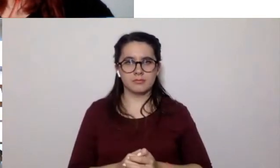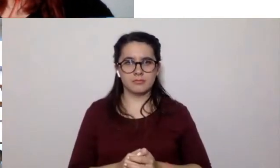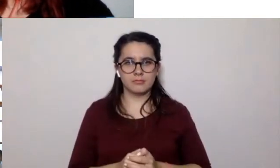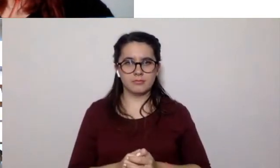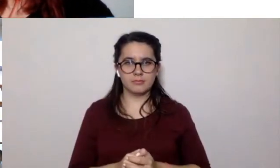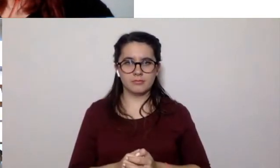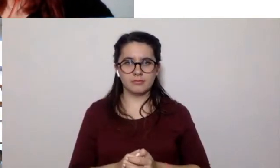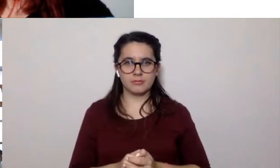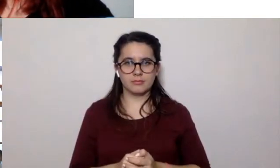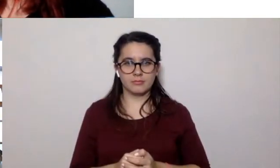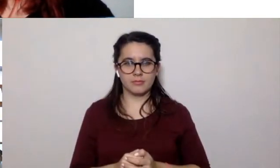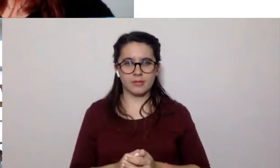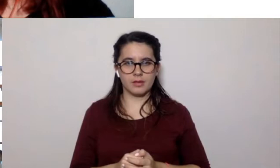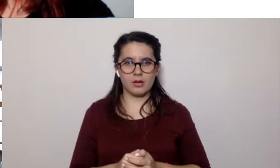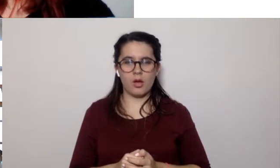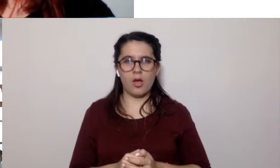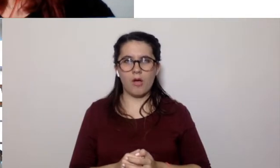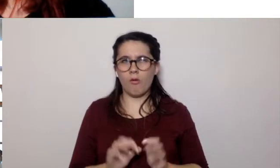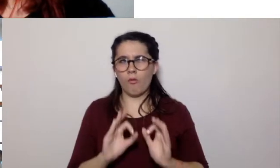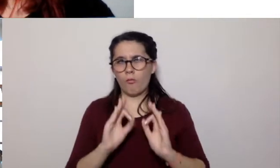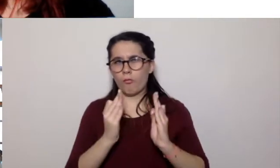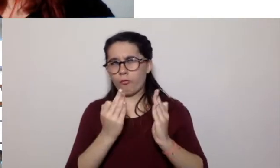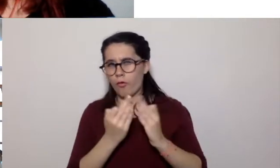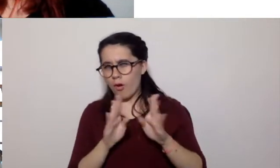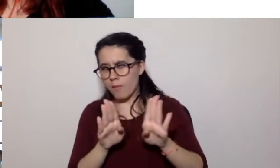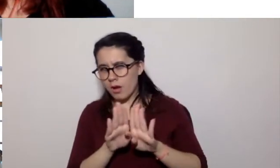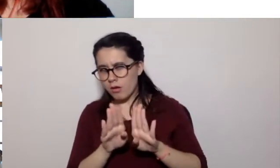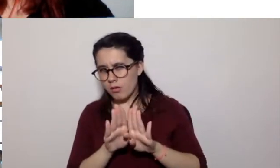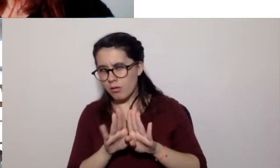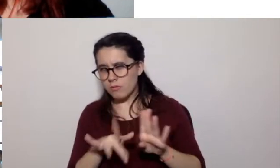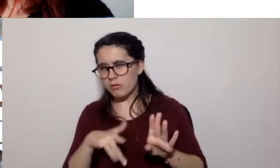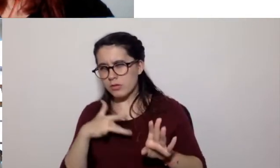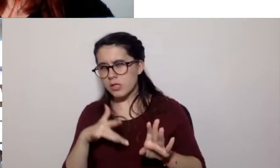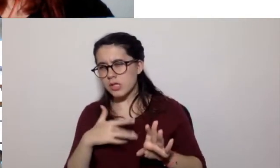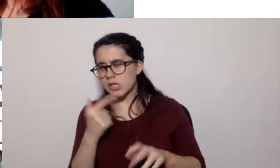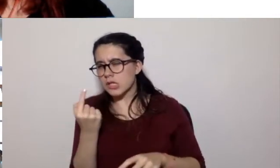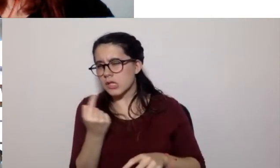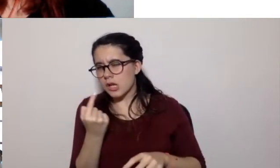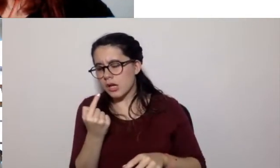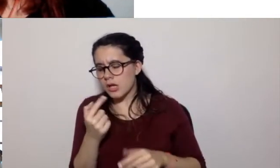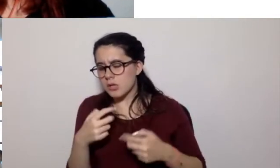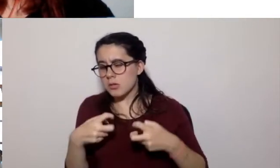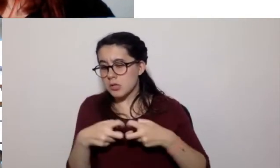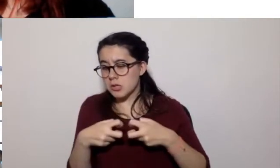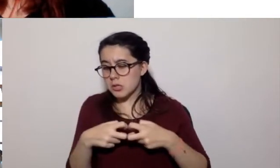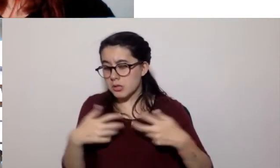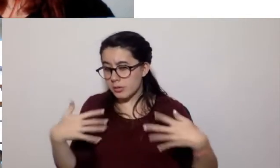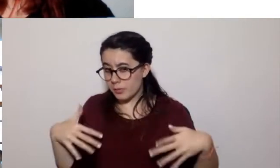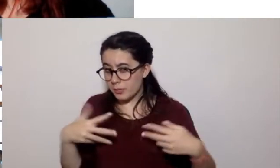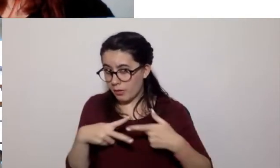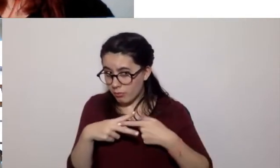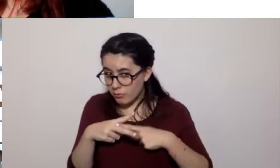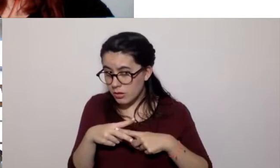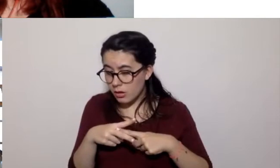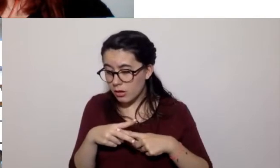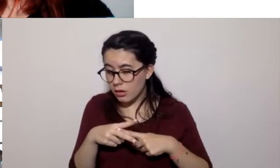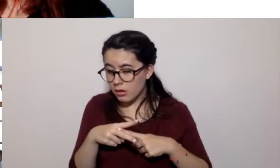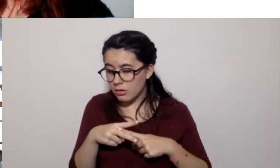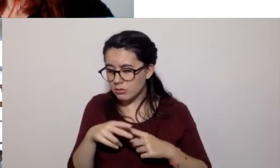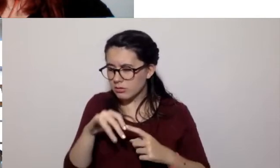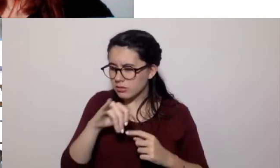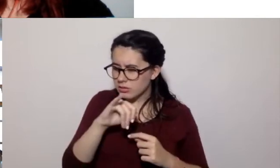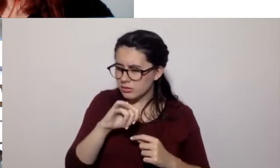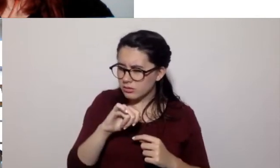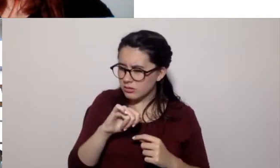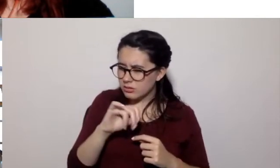¿Cómo se está desatando? ¿Se está desatando ansiedad este pensamiento? Entonces, si me sintiera